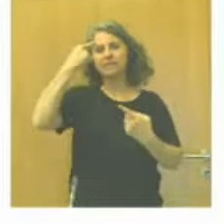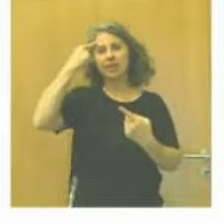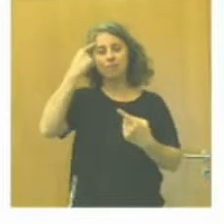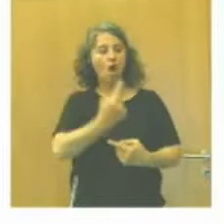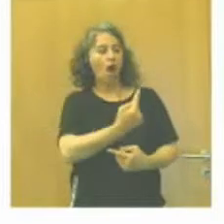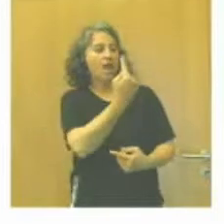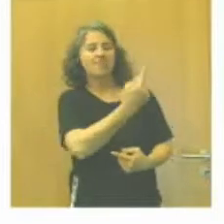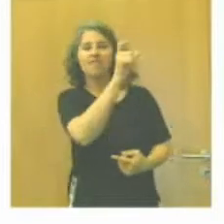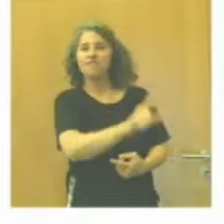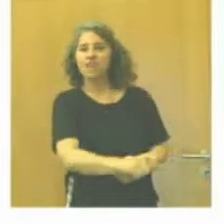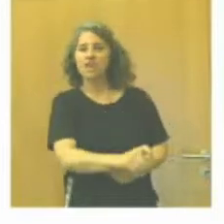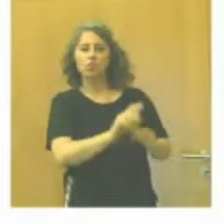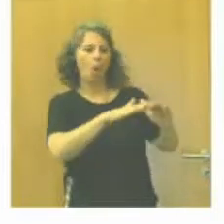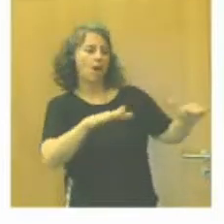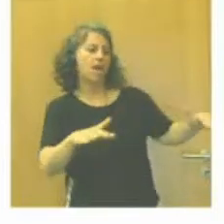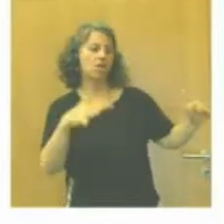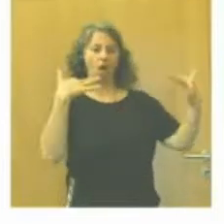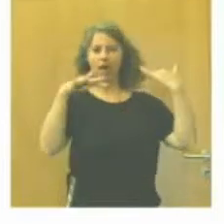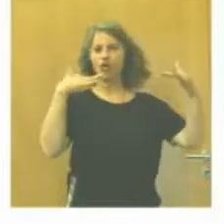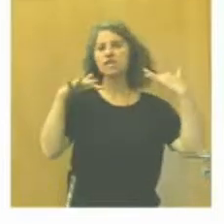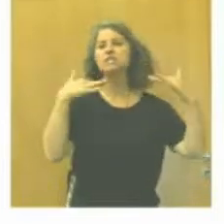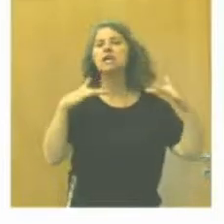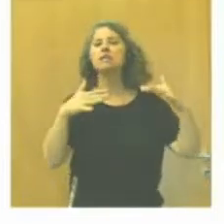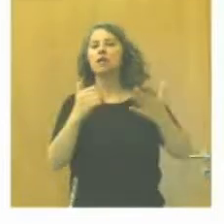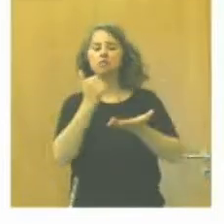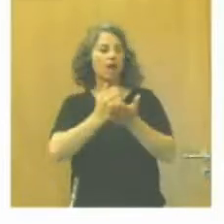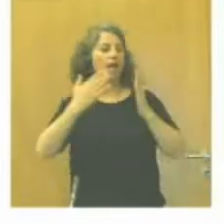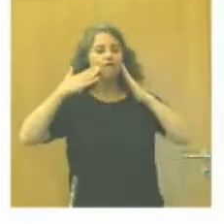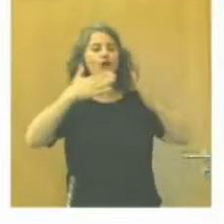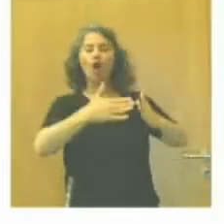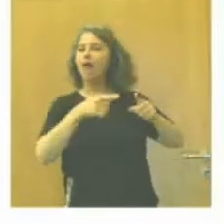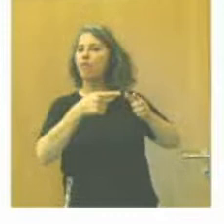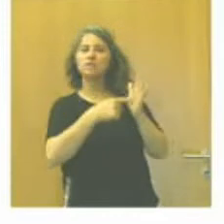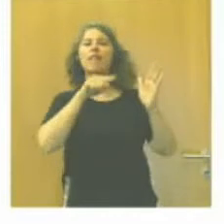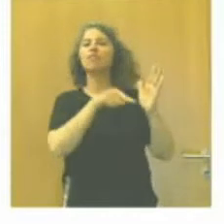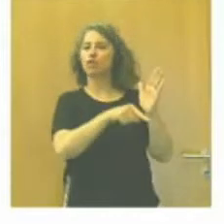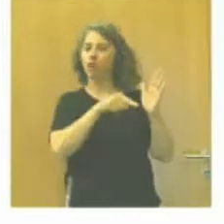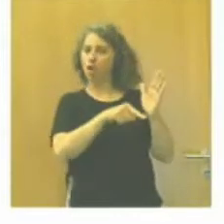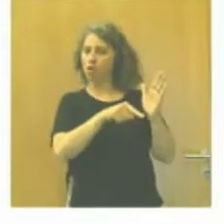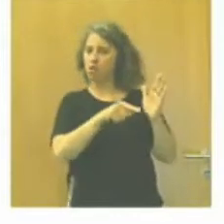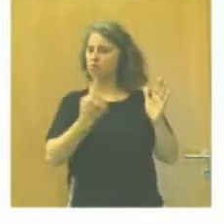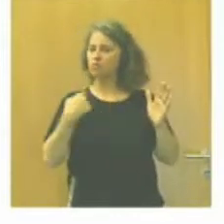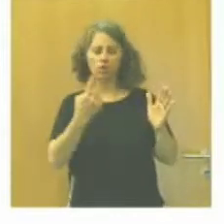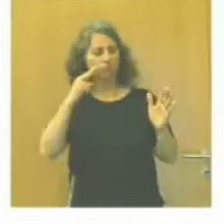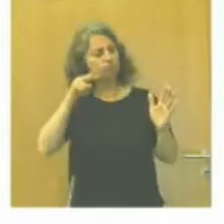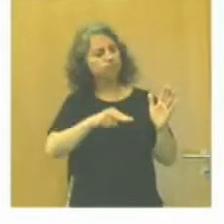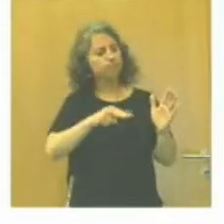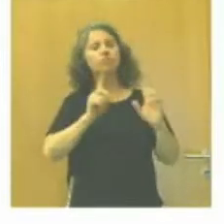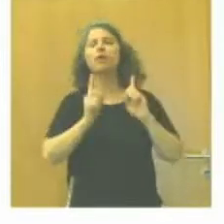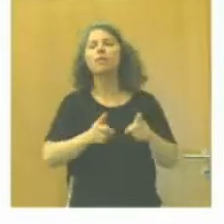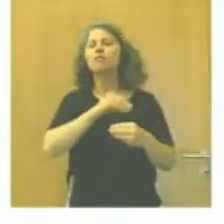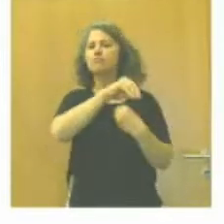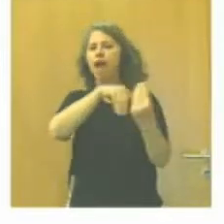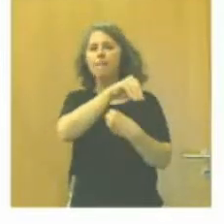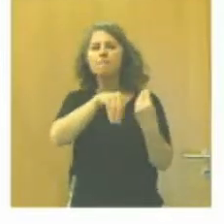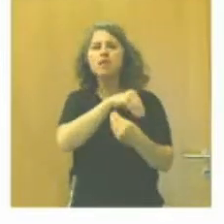este caso los niños, los adolescentes, están en el centro de todo lo que estamos haciendo. La familia, que